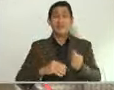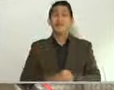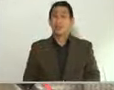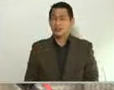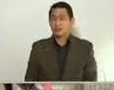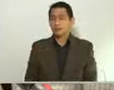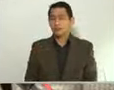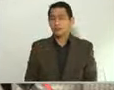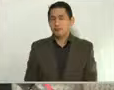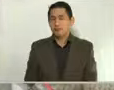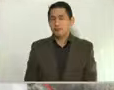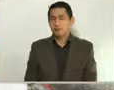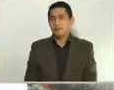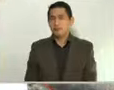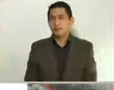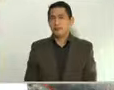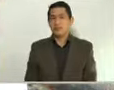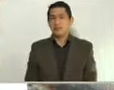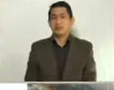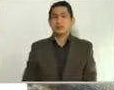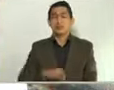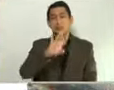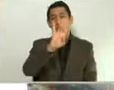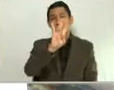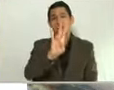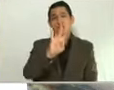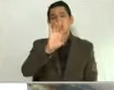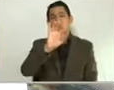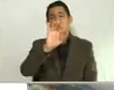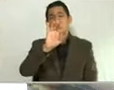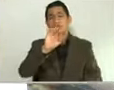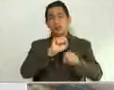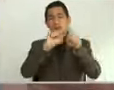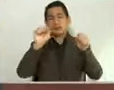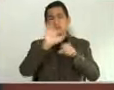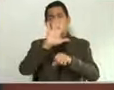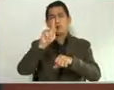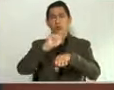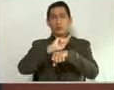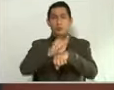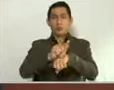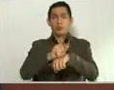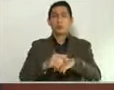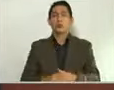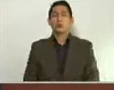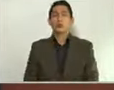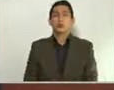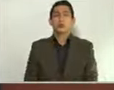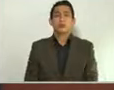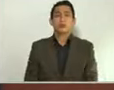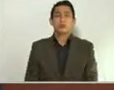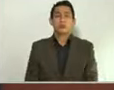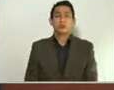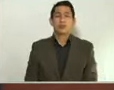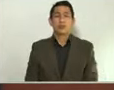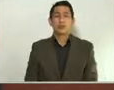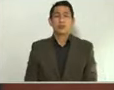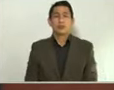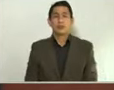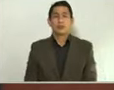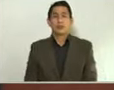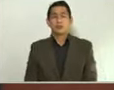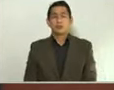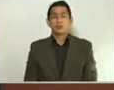41.836 cámaras. Son las 7 de la mañana, 51 minutos, 7 y 51 minutos, y de la mano de este tema de las cámaras, algo